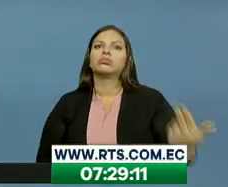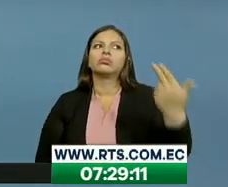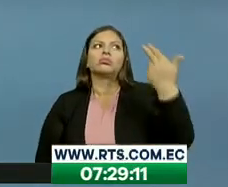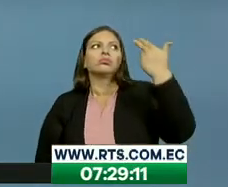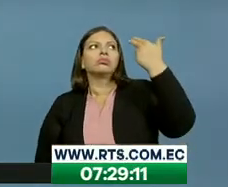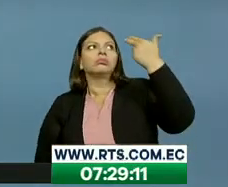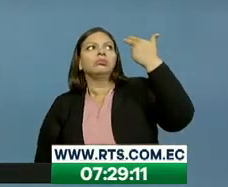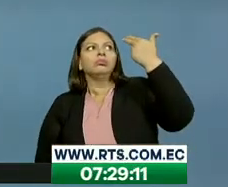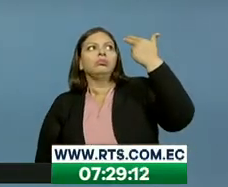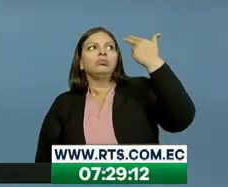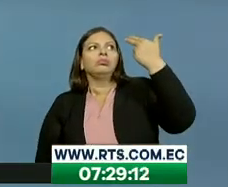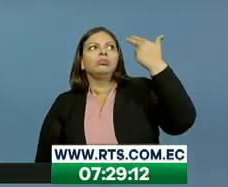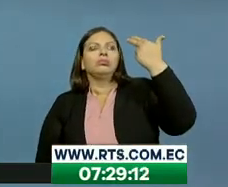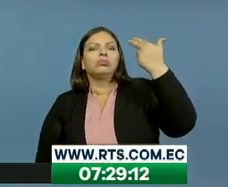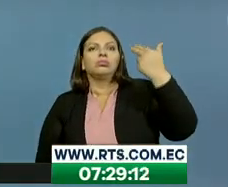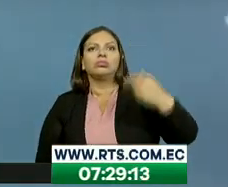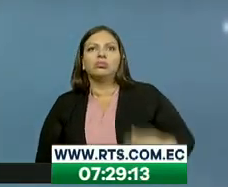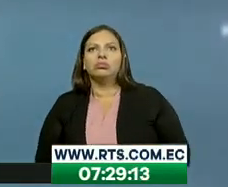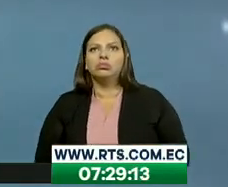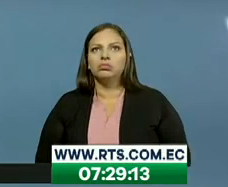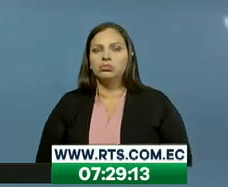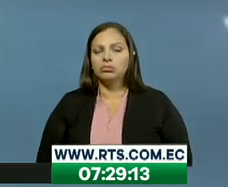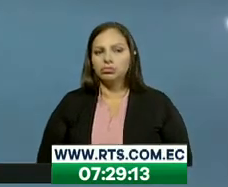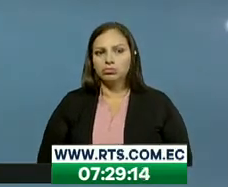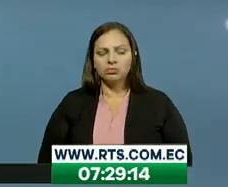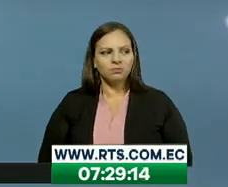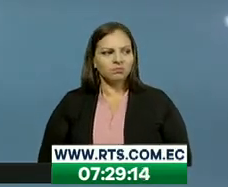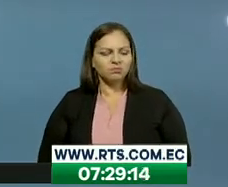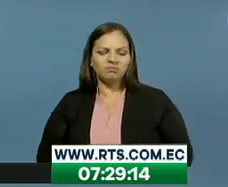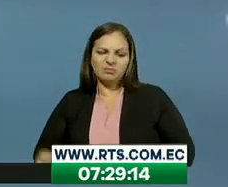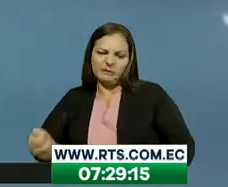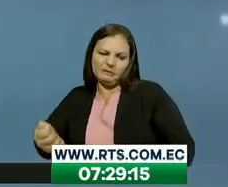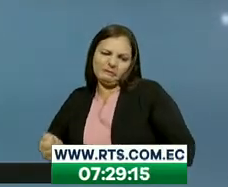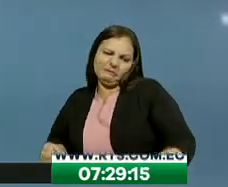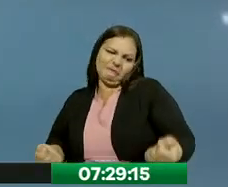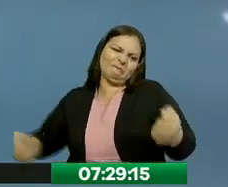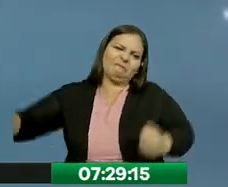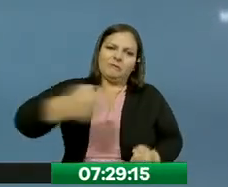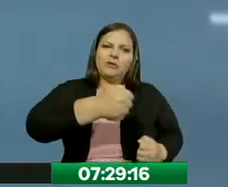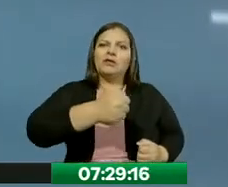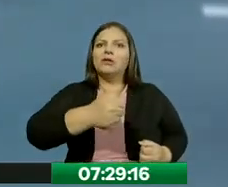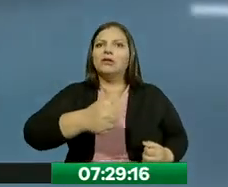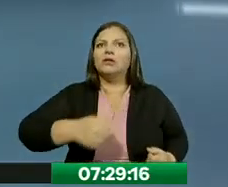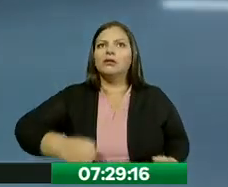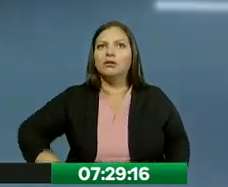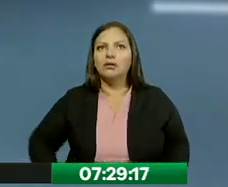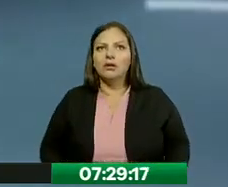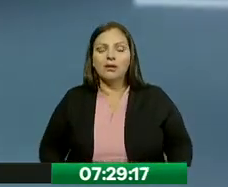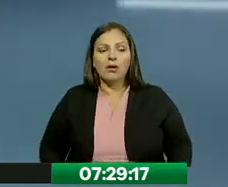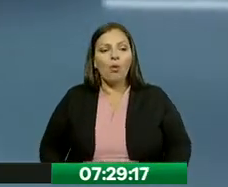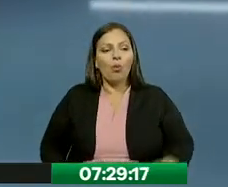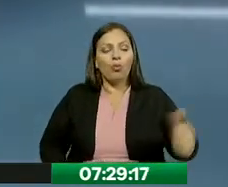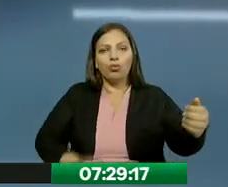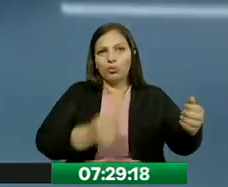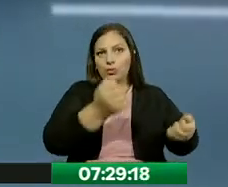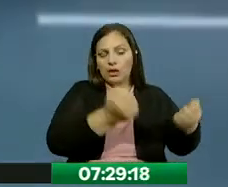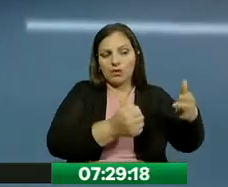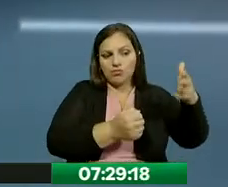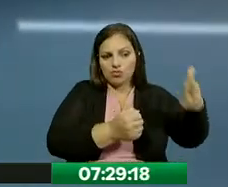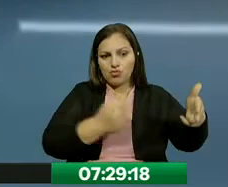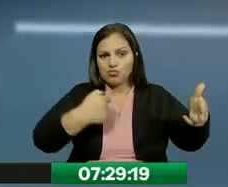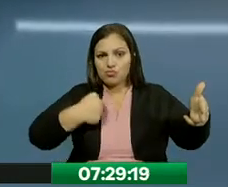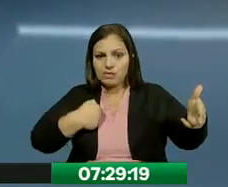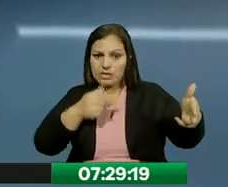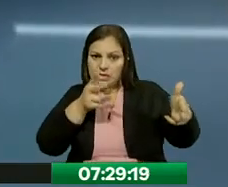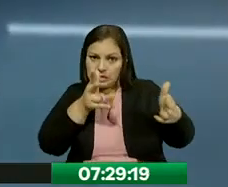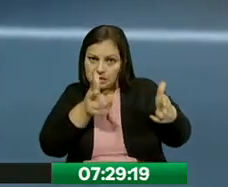de esa manera, el perjudicado. Ahí fue que yo hice una maniobra con el carro y quedó él atrapado entre los dos vehículos. Y de ahí otro